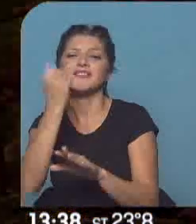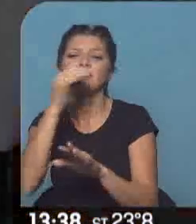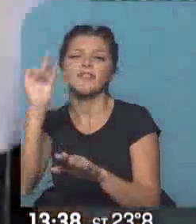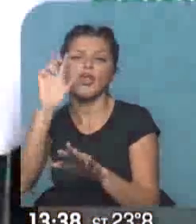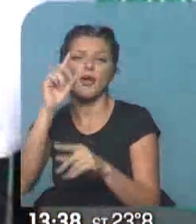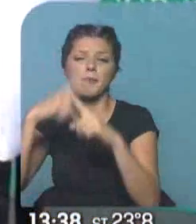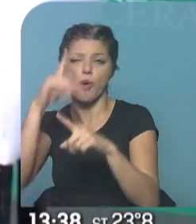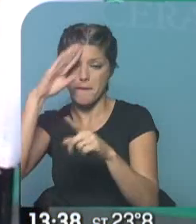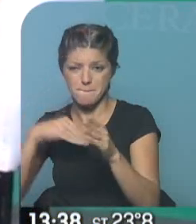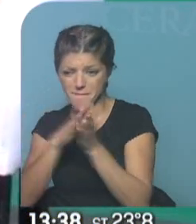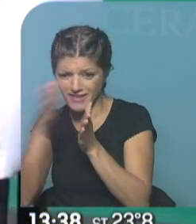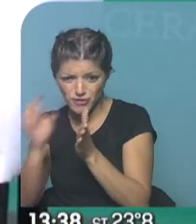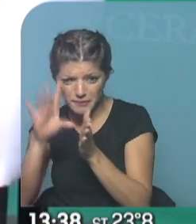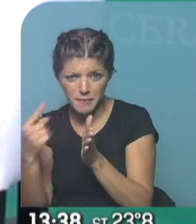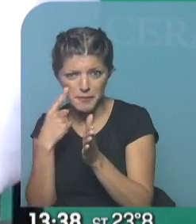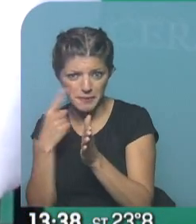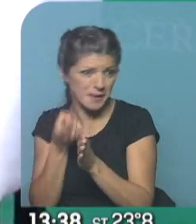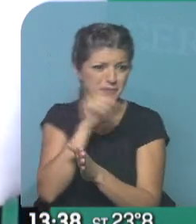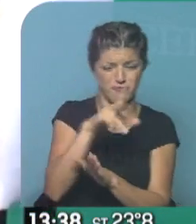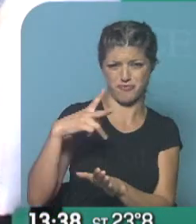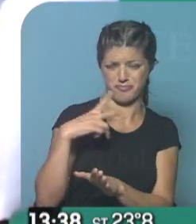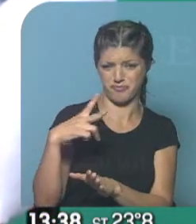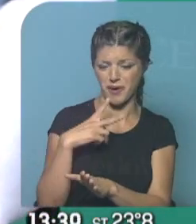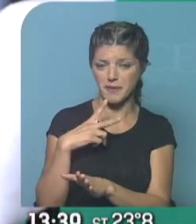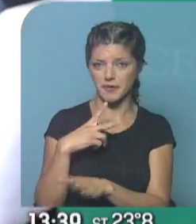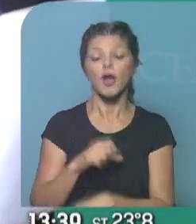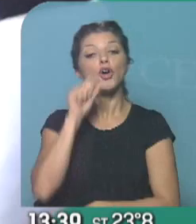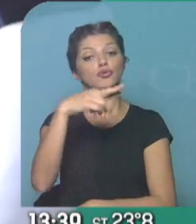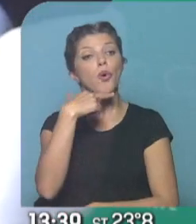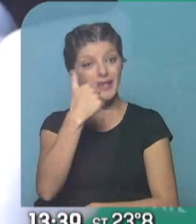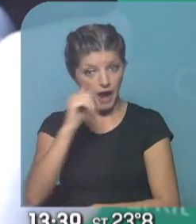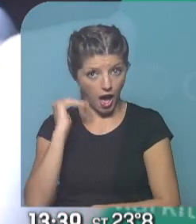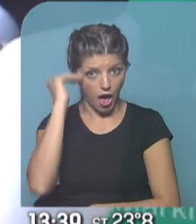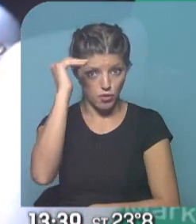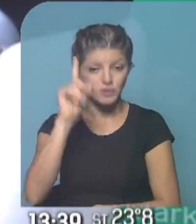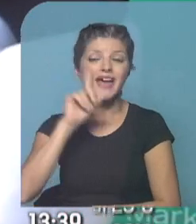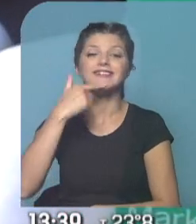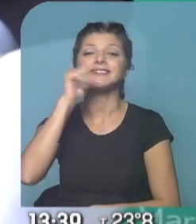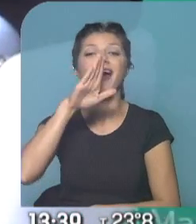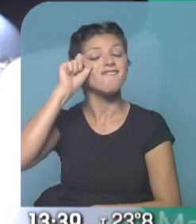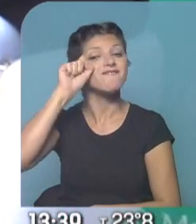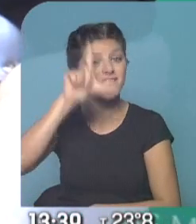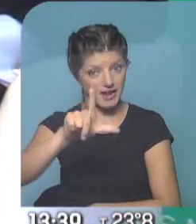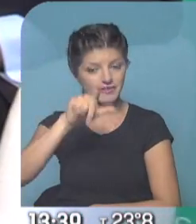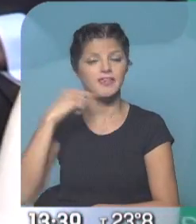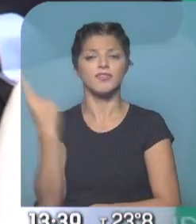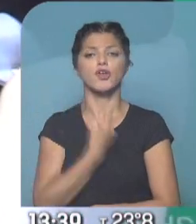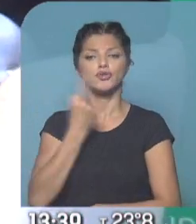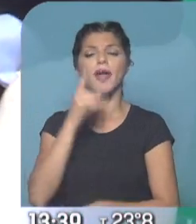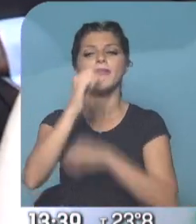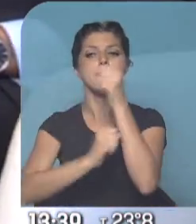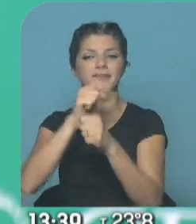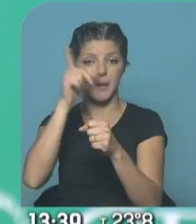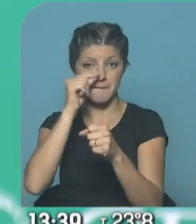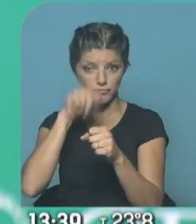mensuales. De hecho, su hija mayor, Isabel dos Santos, directora de Sonangol, la petrolera estatal